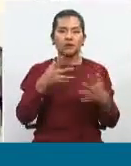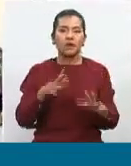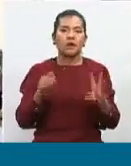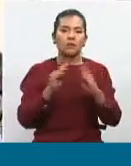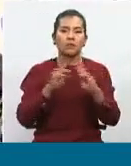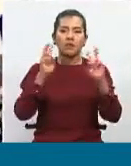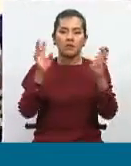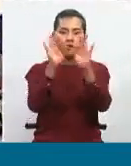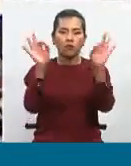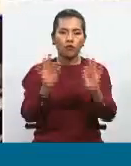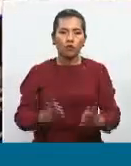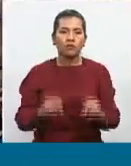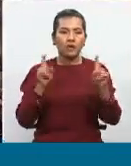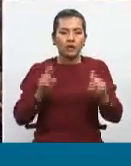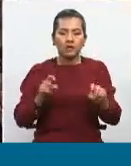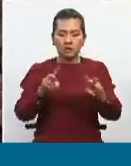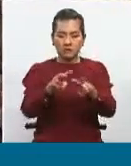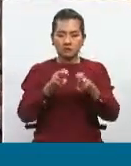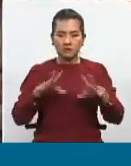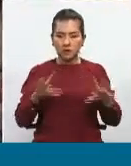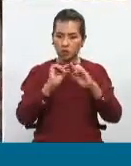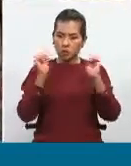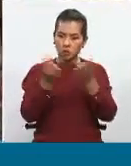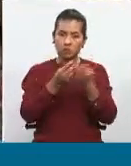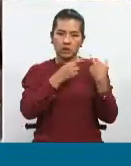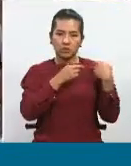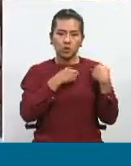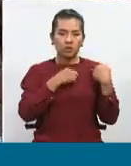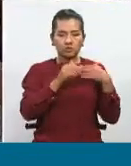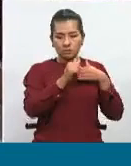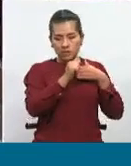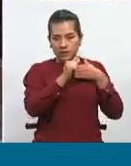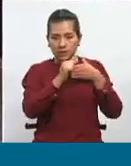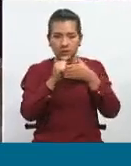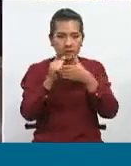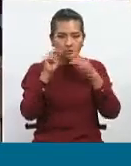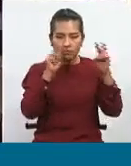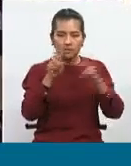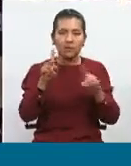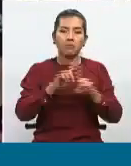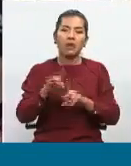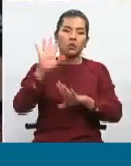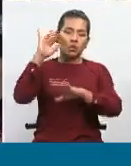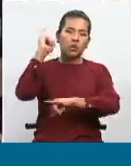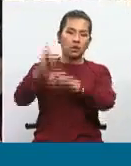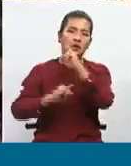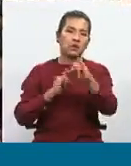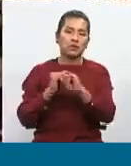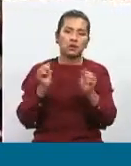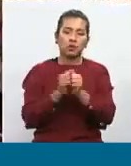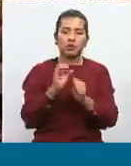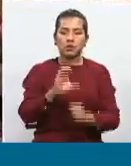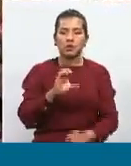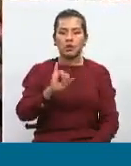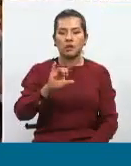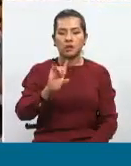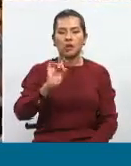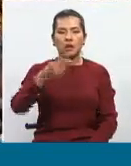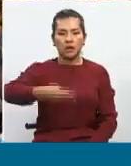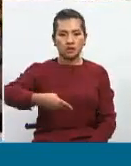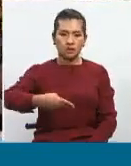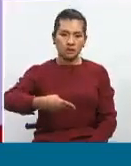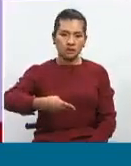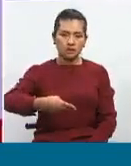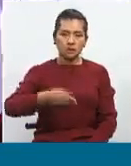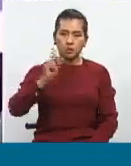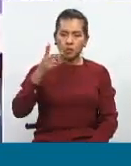conformación de una mesa de seguimiento, pero ya esta vez de carácter internacional, con la CIDH. La CIDH que